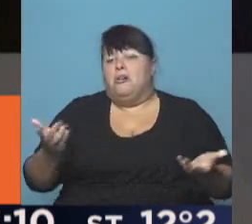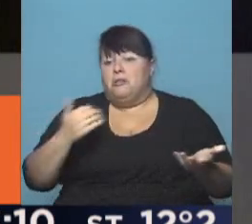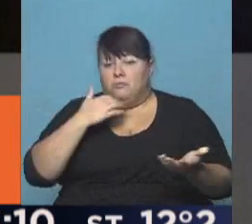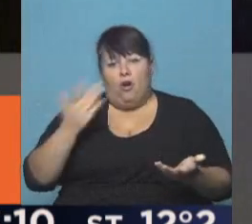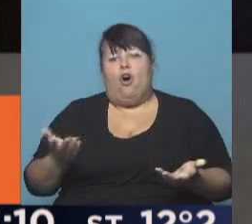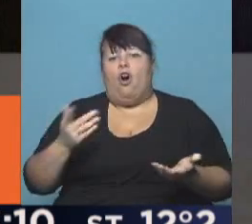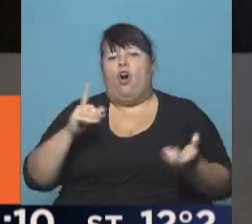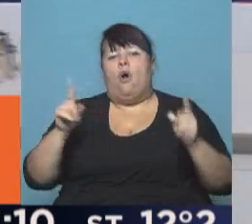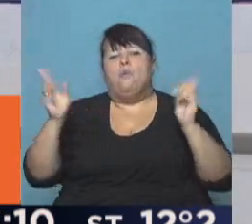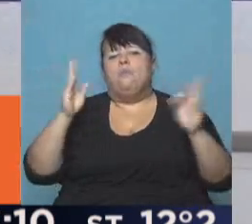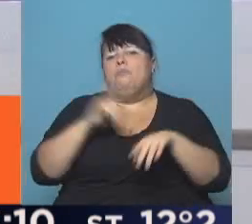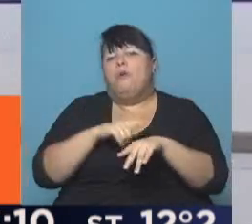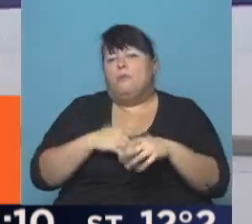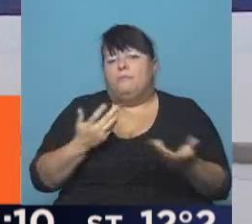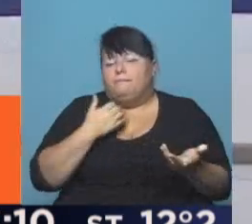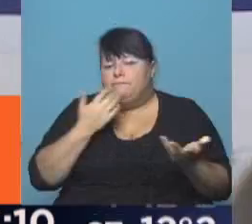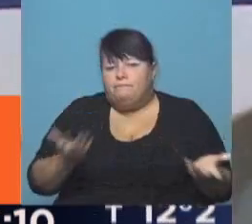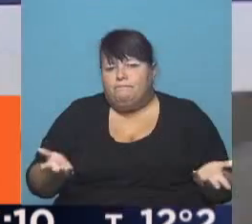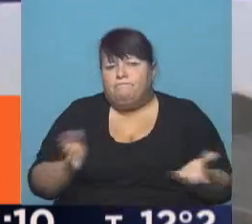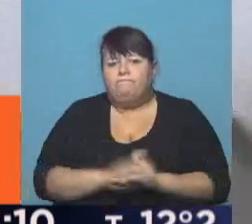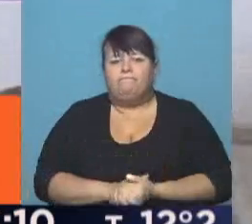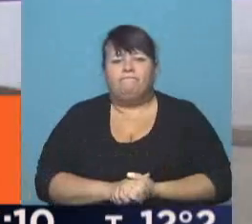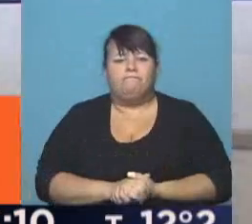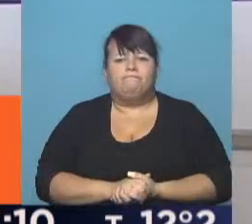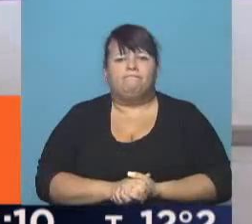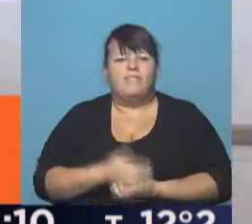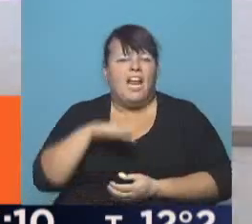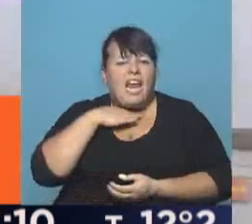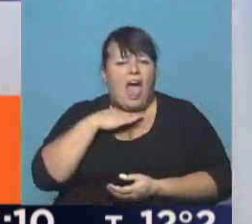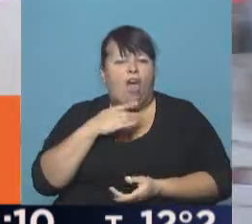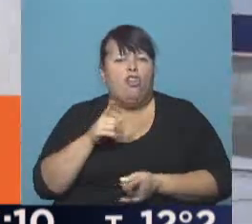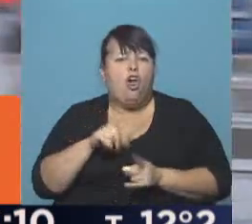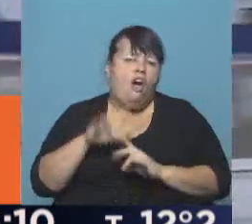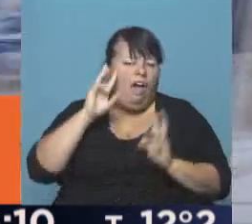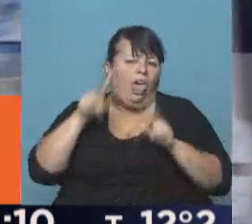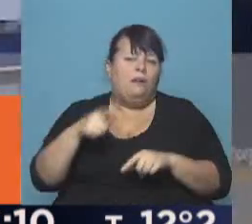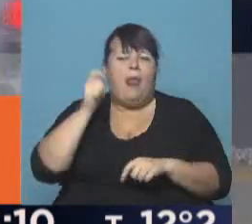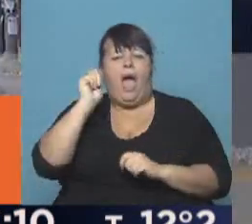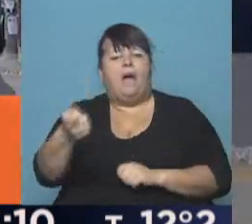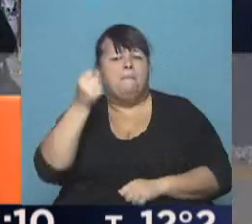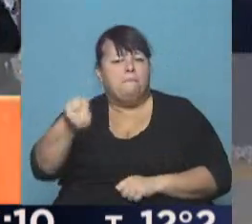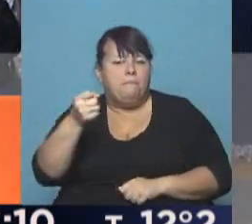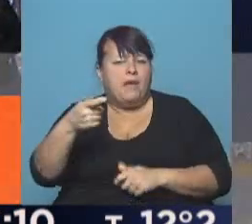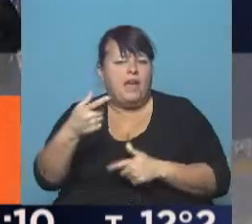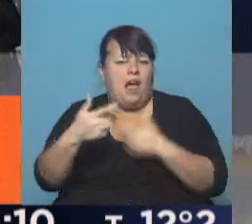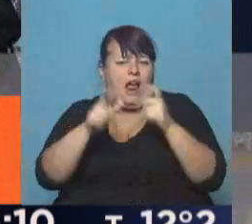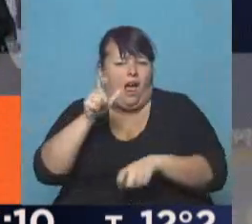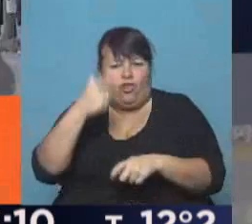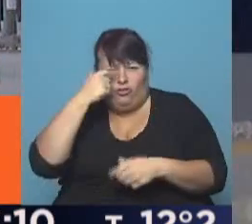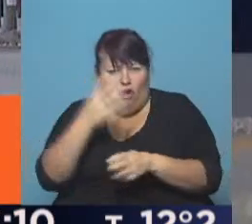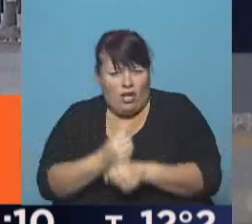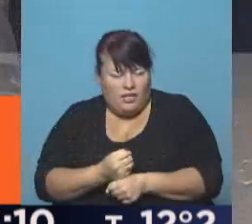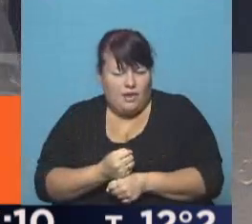o son temporadas que los delincuentes se dan por agredir a este tipo de personas